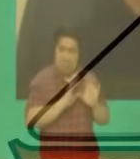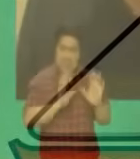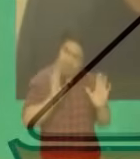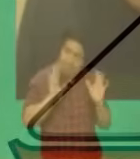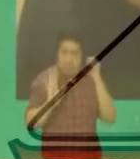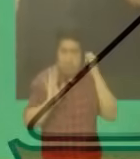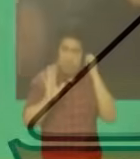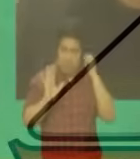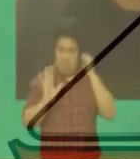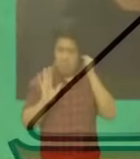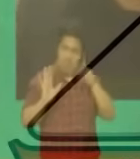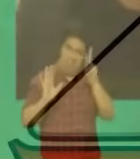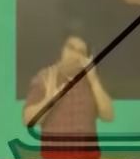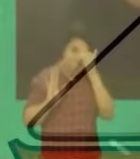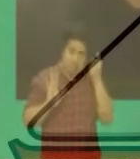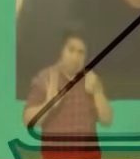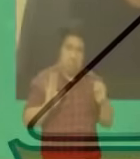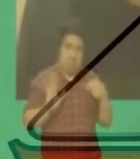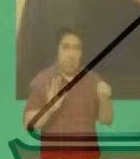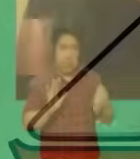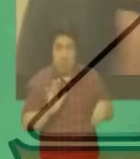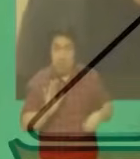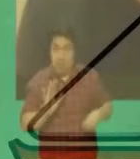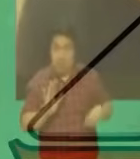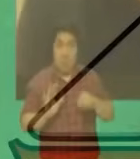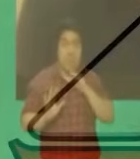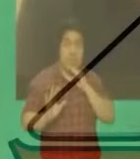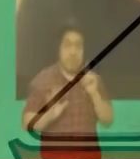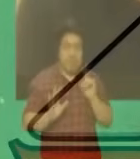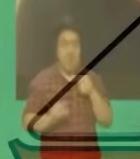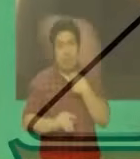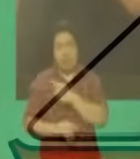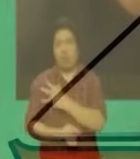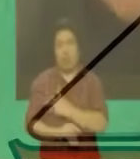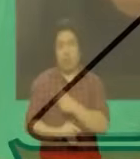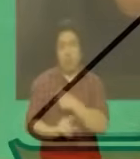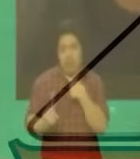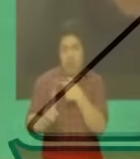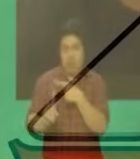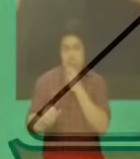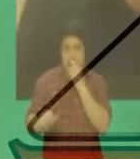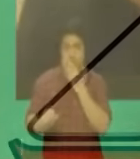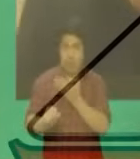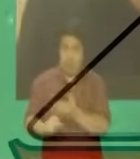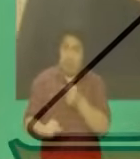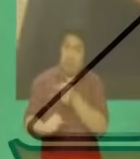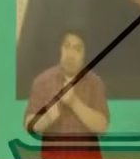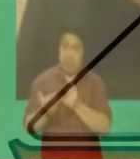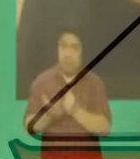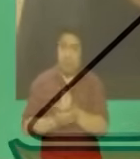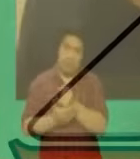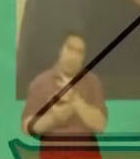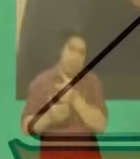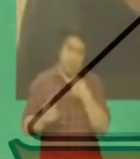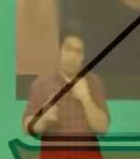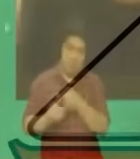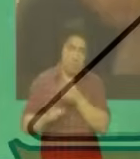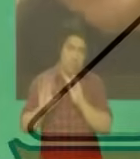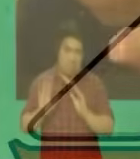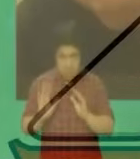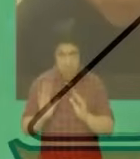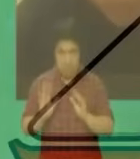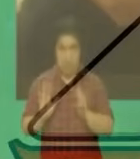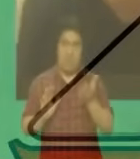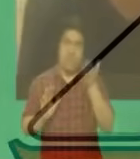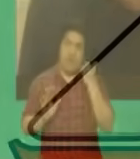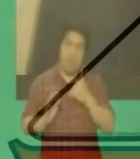te digo la verdad, no es su culpa, el chavo pues lamentablemente Xochitl decidió meterlo a la campaña como coordinador de los jóvenes. Ya tenía